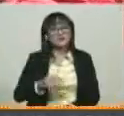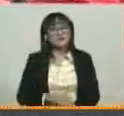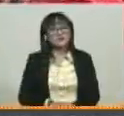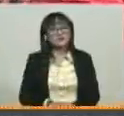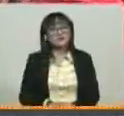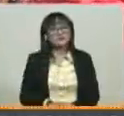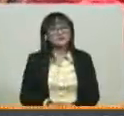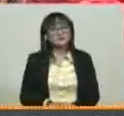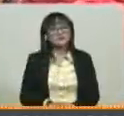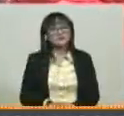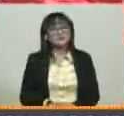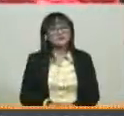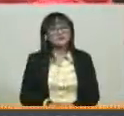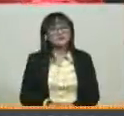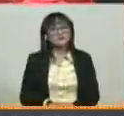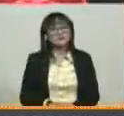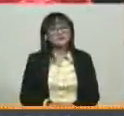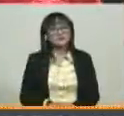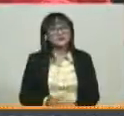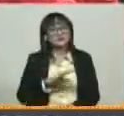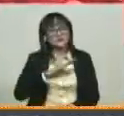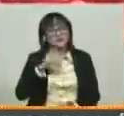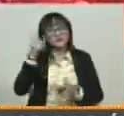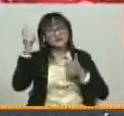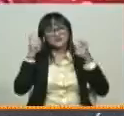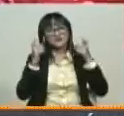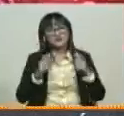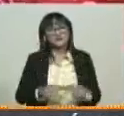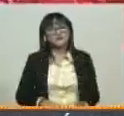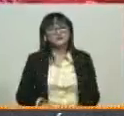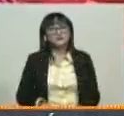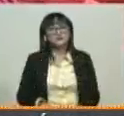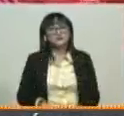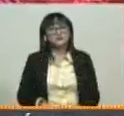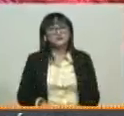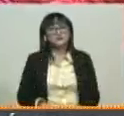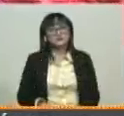de nuestro amado comandante Hugo Chávez.